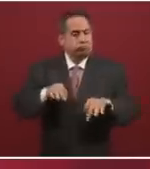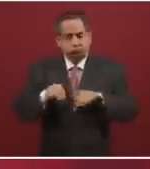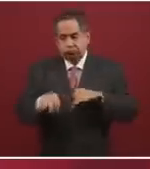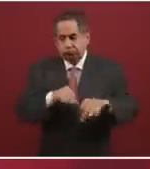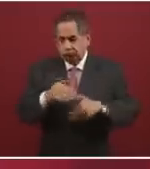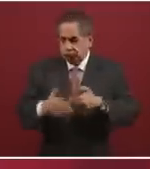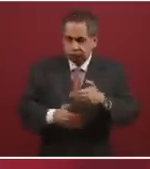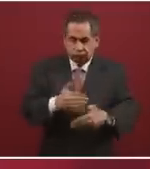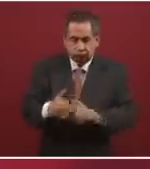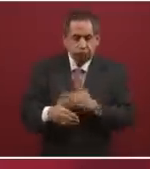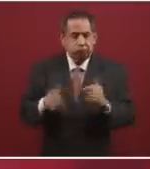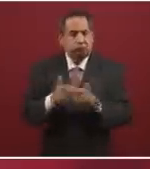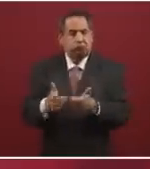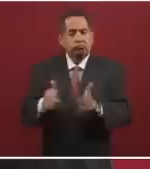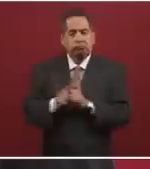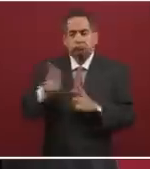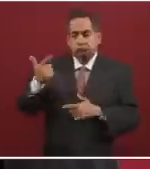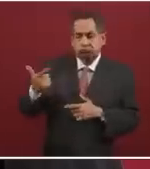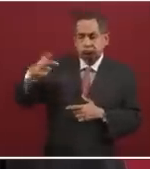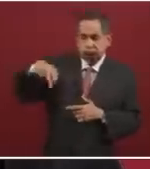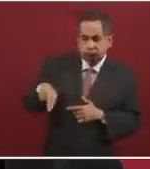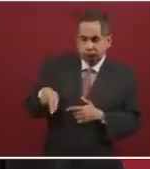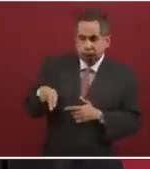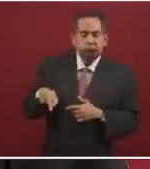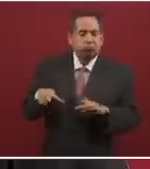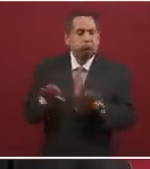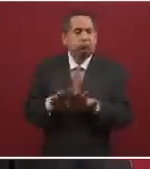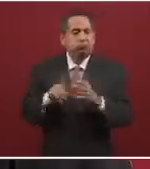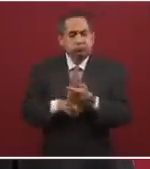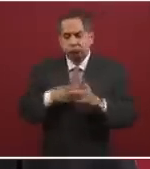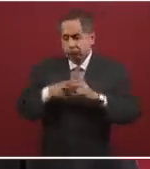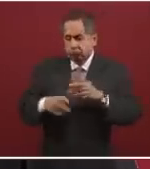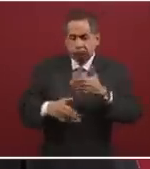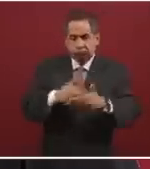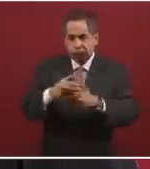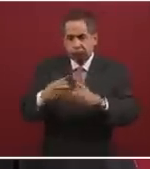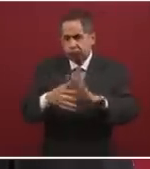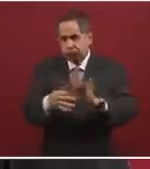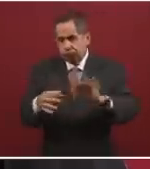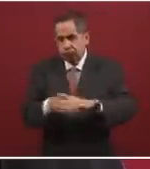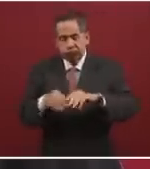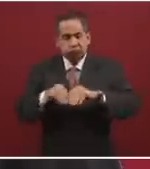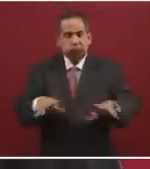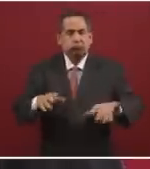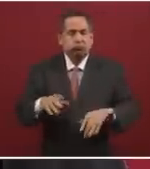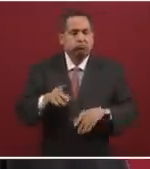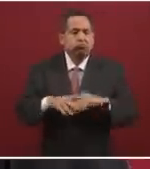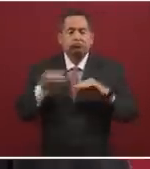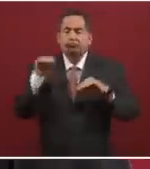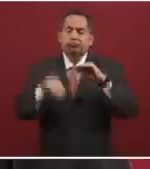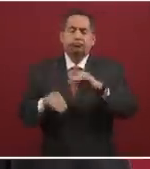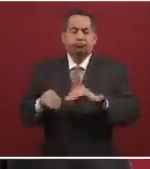trabajos de la Guardia Nacional. Se van a desplegar ya